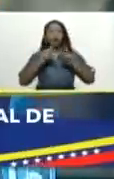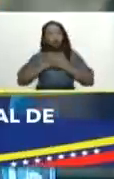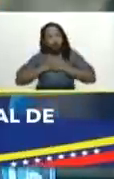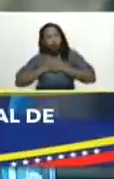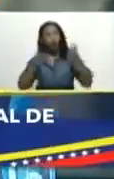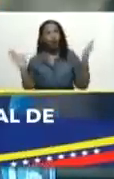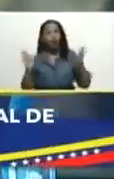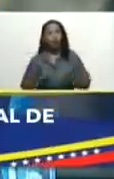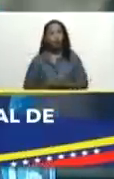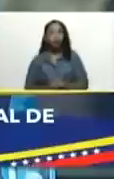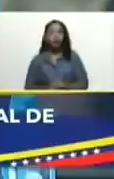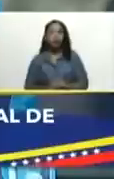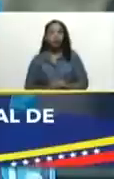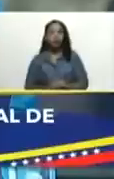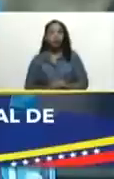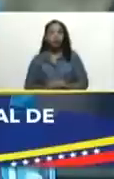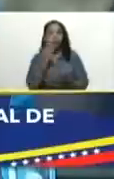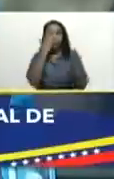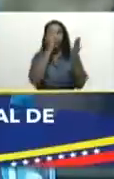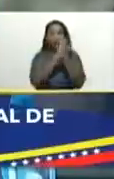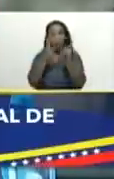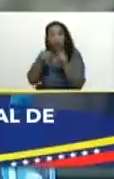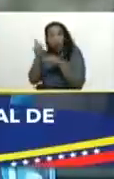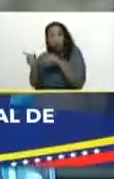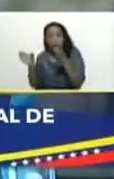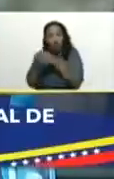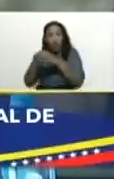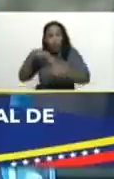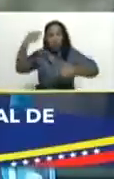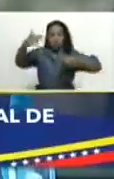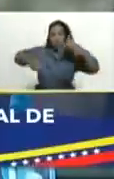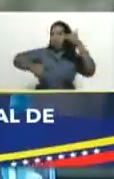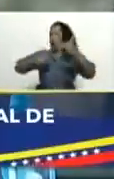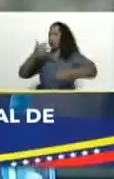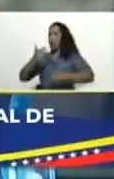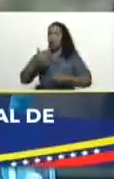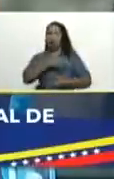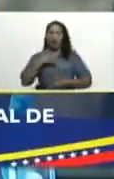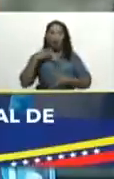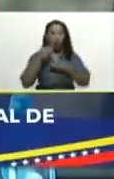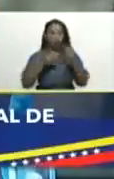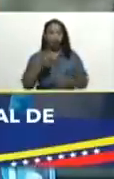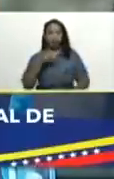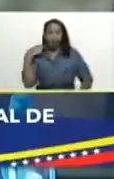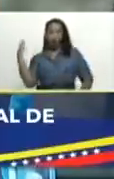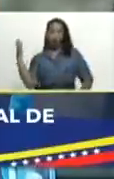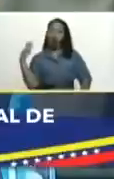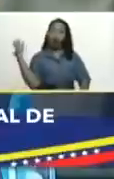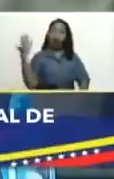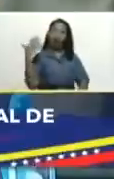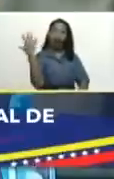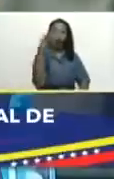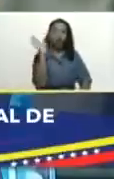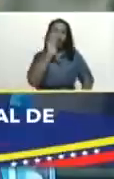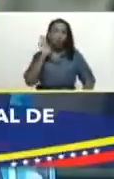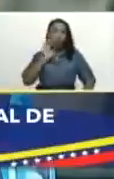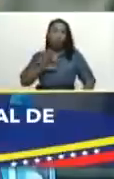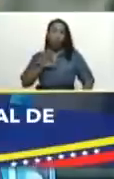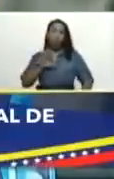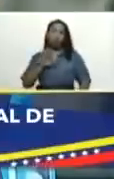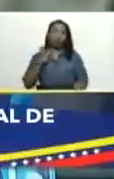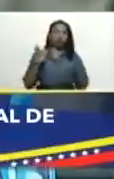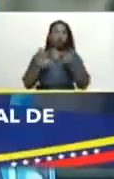solidaridad, frente a estos grupos mafiosos que se enquistan, que se corroen, que se